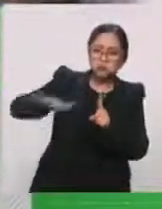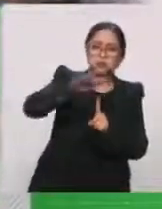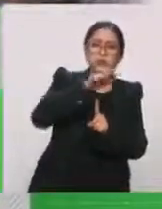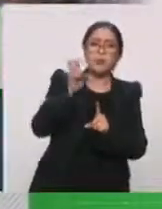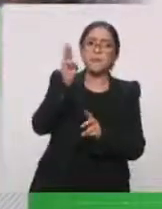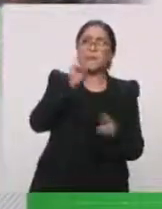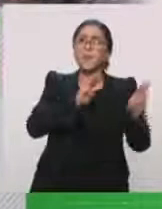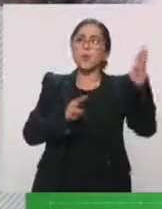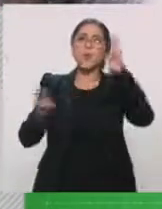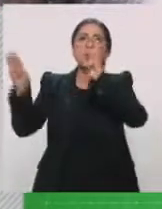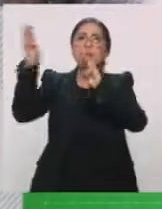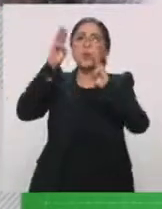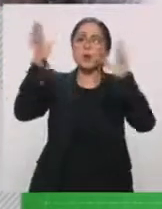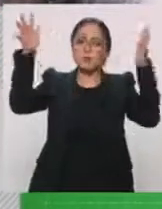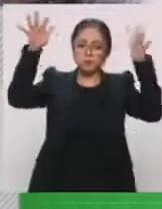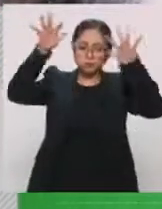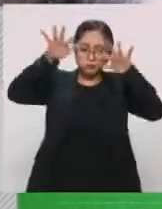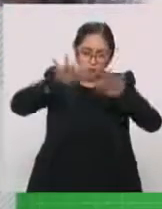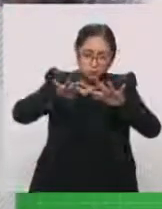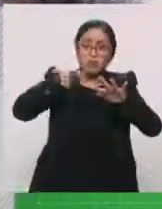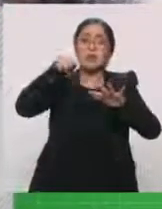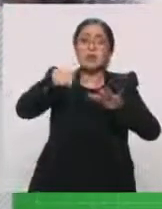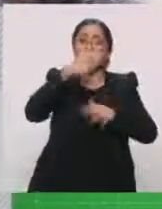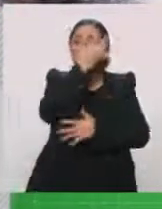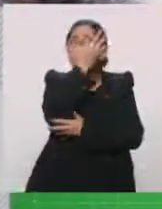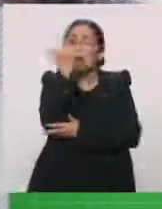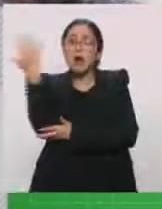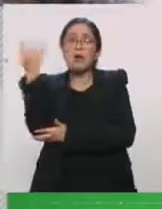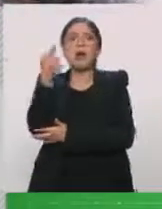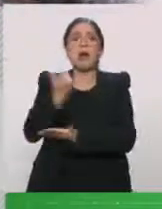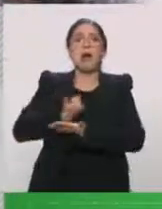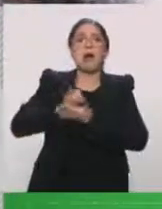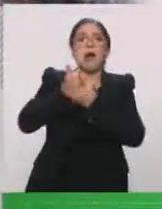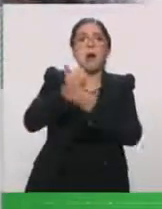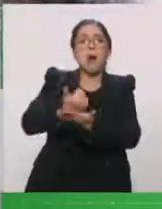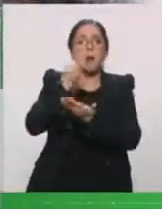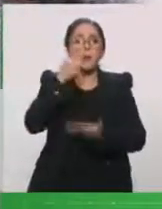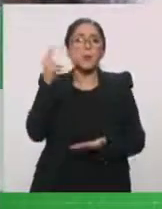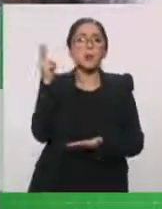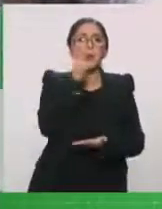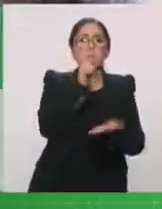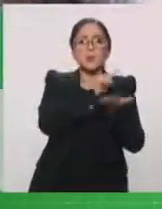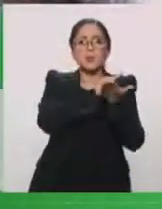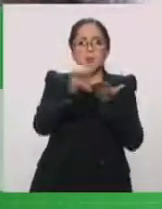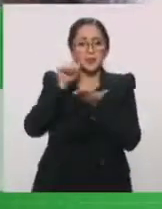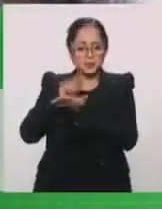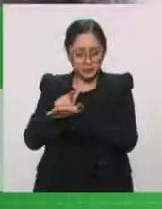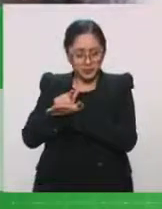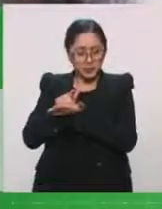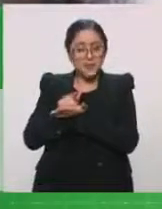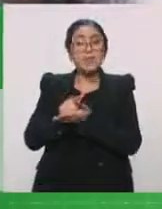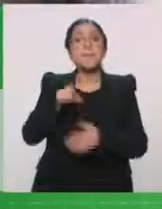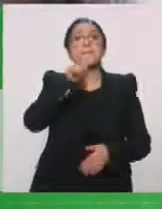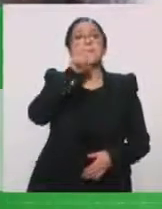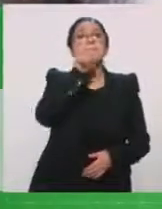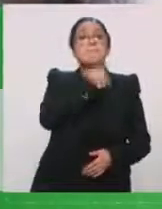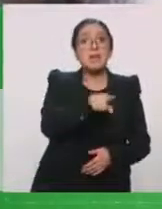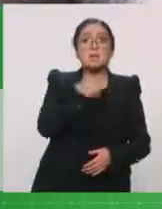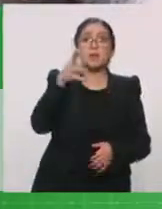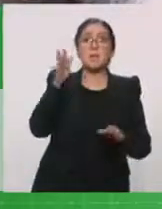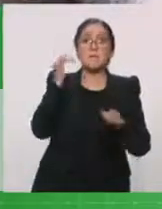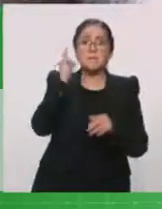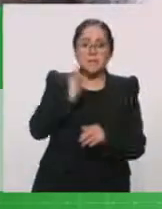montañas, pues esos son, digamos, nuestros pulmones de manera literal, ¿no? La otra es también es parte de nuestra piel, ¿no?